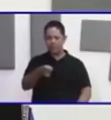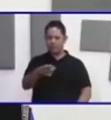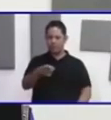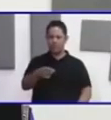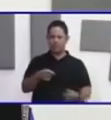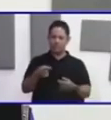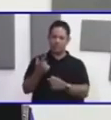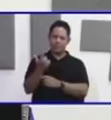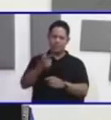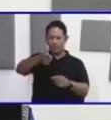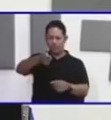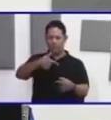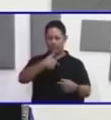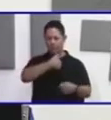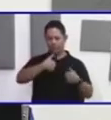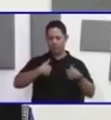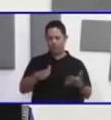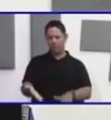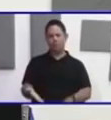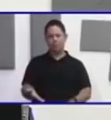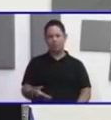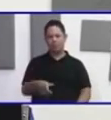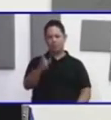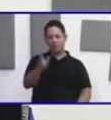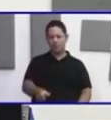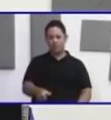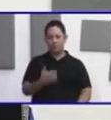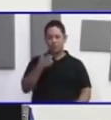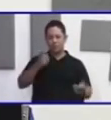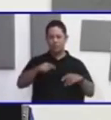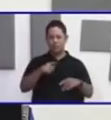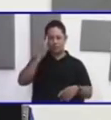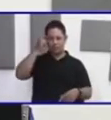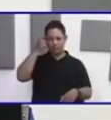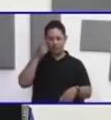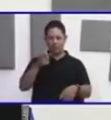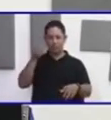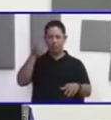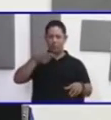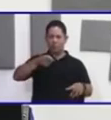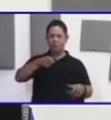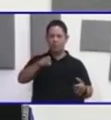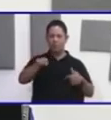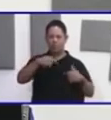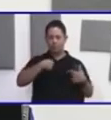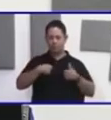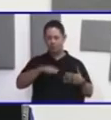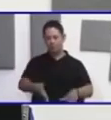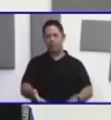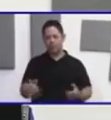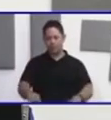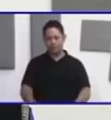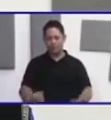un funcionario público, también se logra la captura del responsable de esos hechos de manera inmediata y en flagrancia. Y el último caso